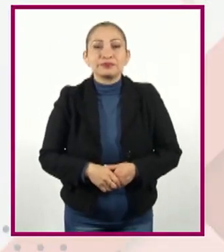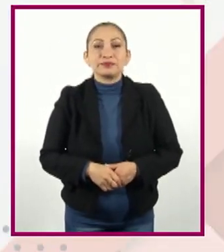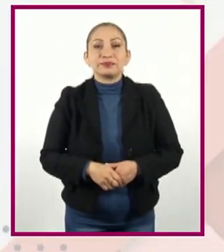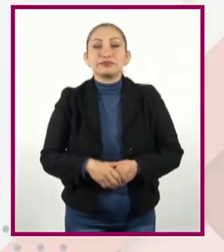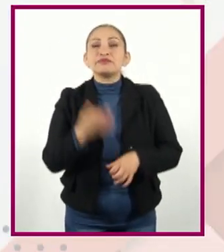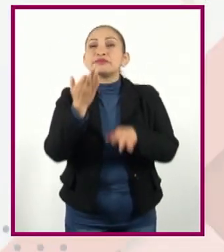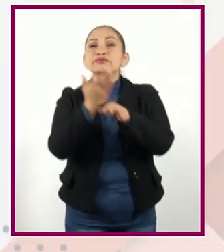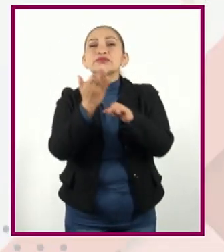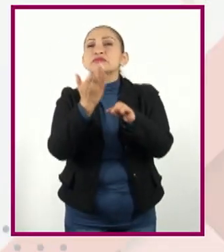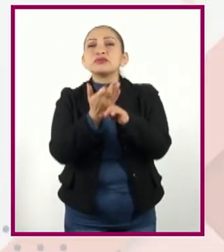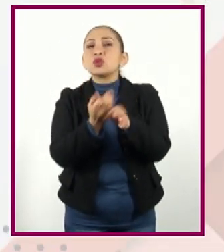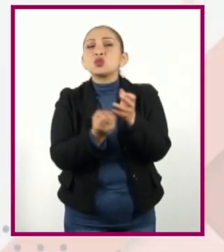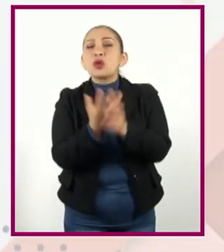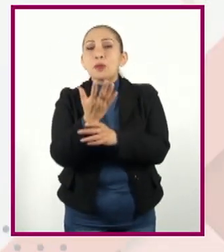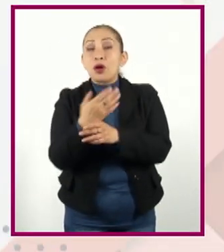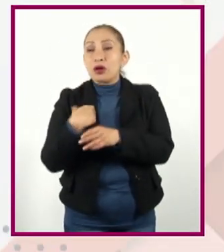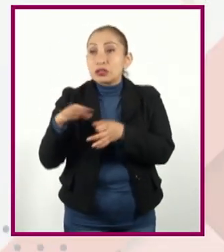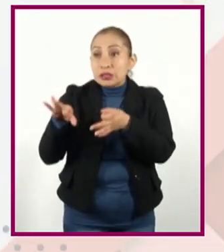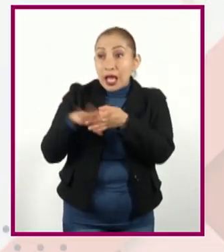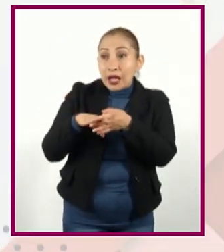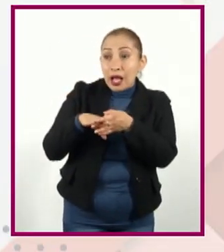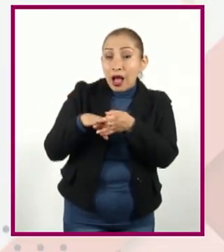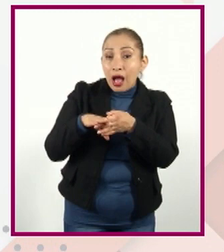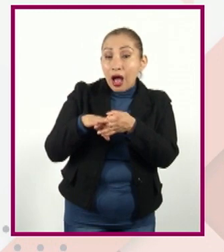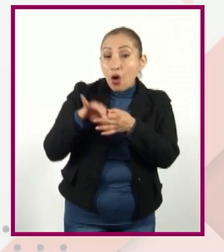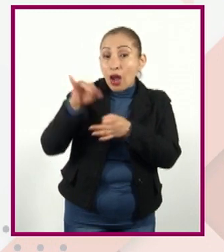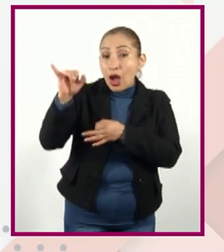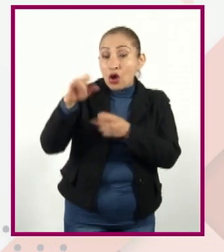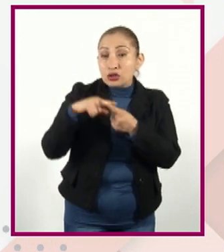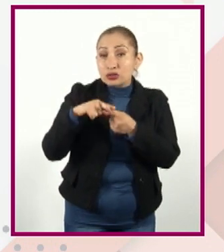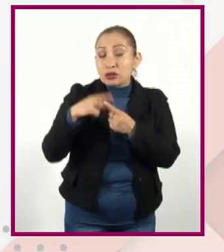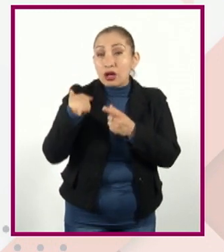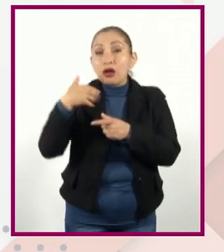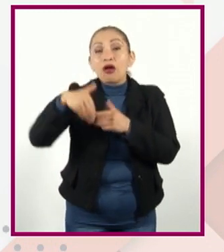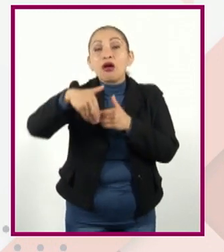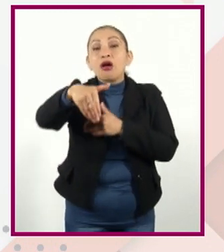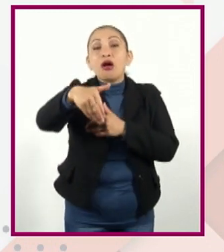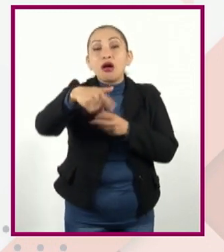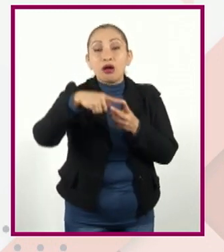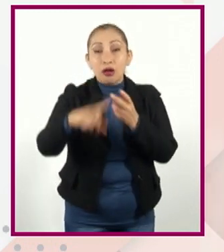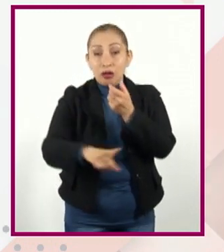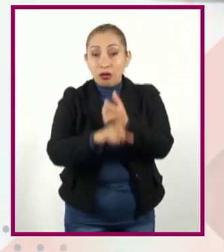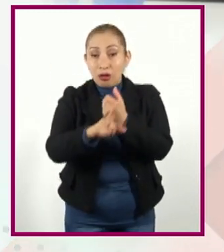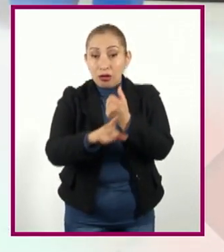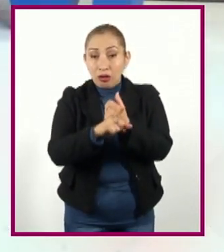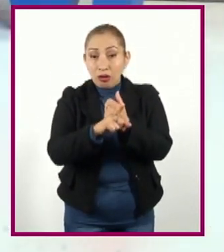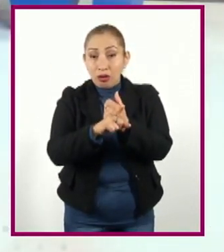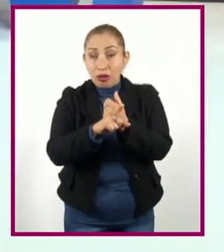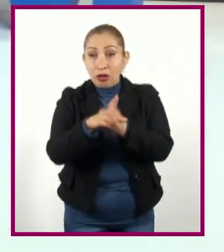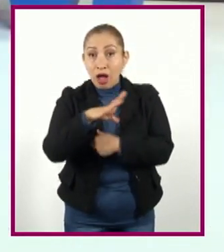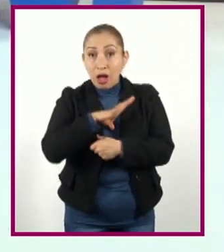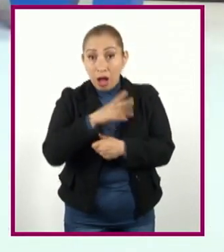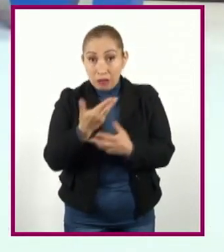Actualidad, proximidad, trascendencia, conflicto, prominencia.